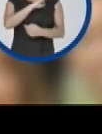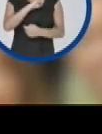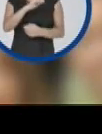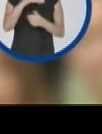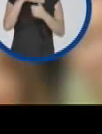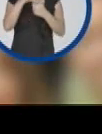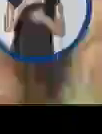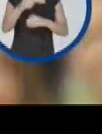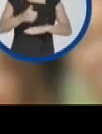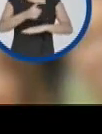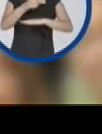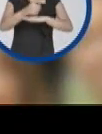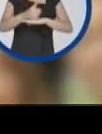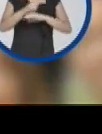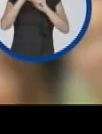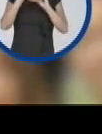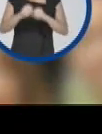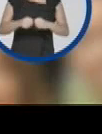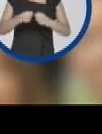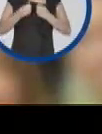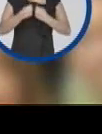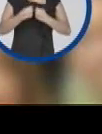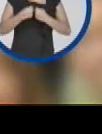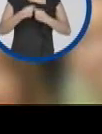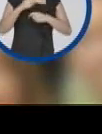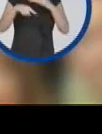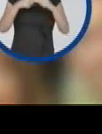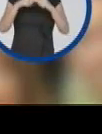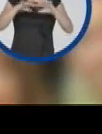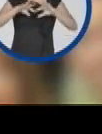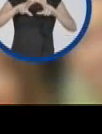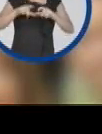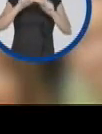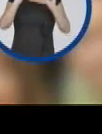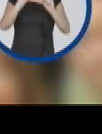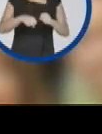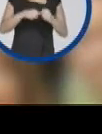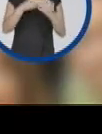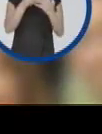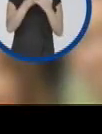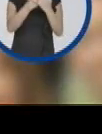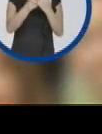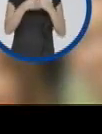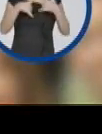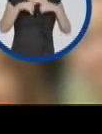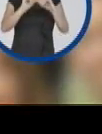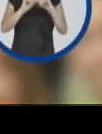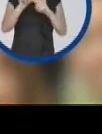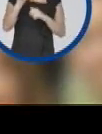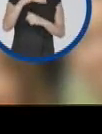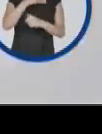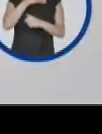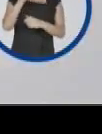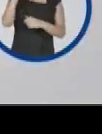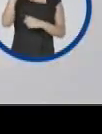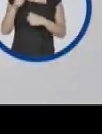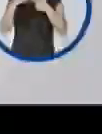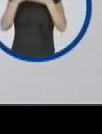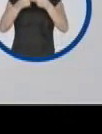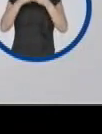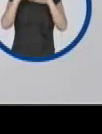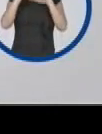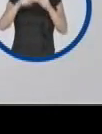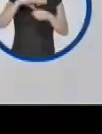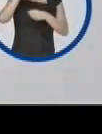de autoridades, voces ciudadanas con poder y muerte política a los corruptos. Somos la nueva fuerza. Si